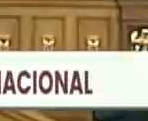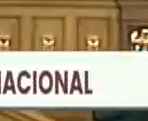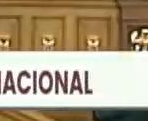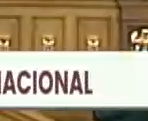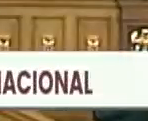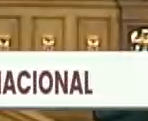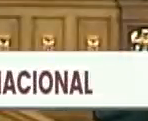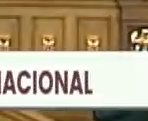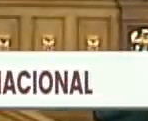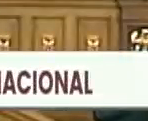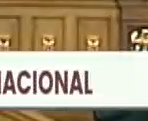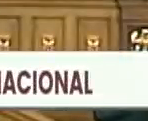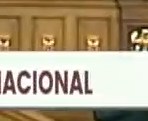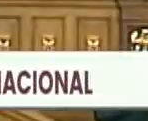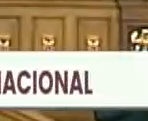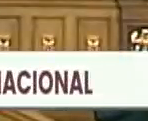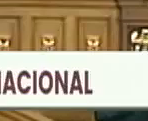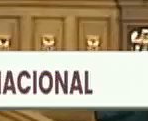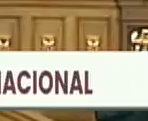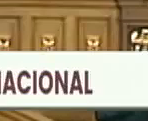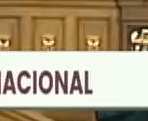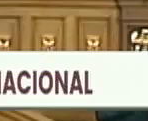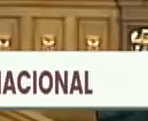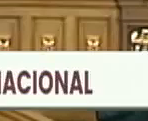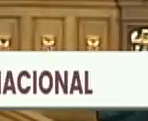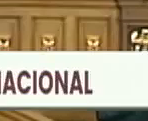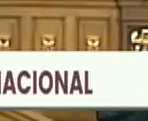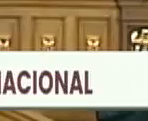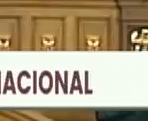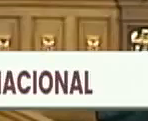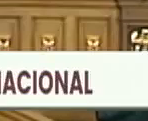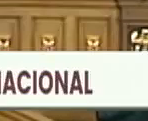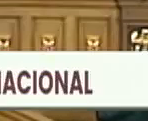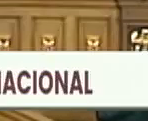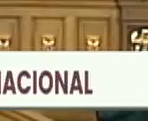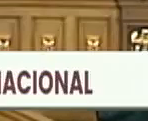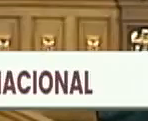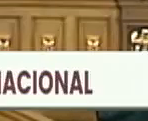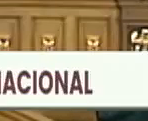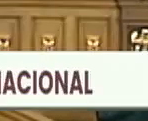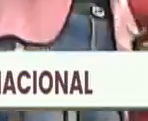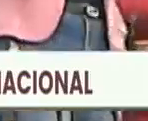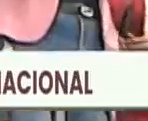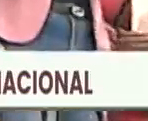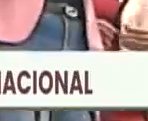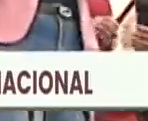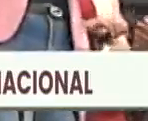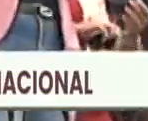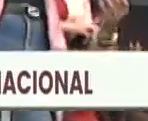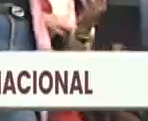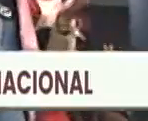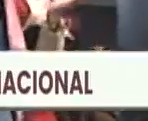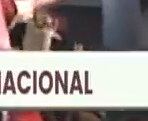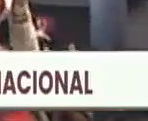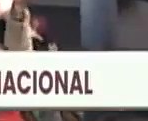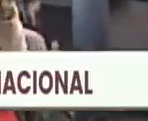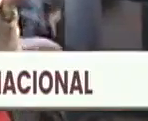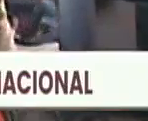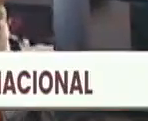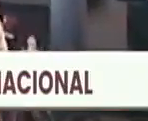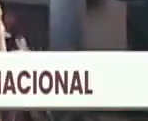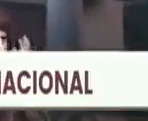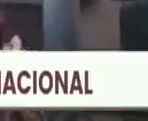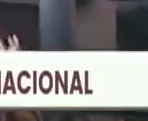Culmina su intervención el doctor Samuel Moncada, embajador representante permanente de la República Bolivariana